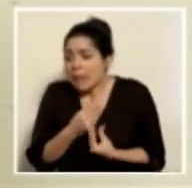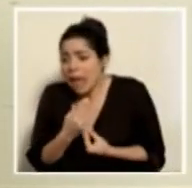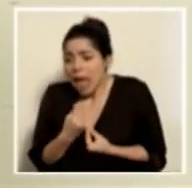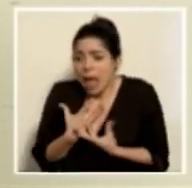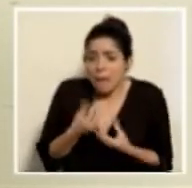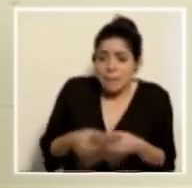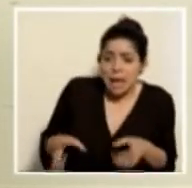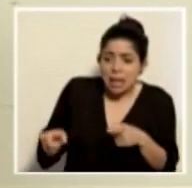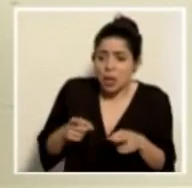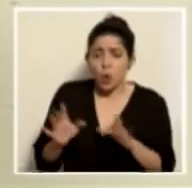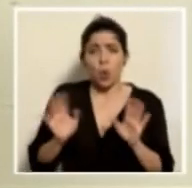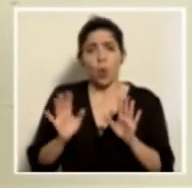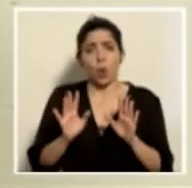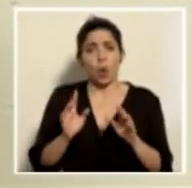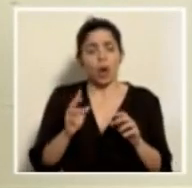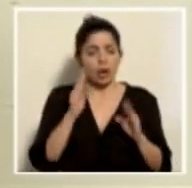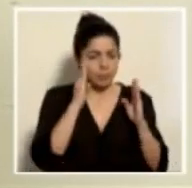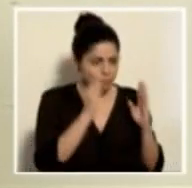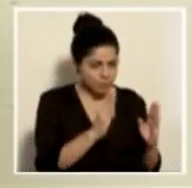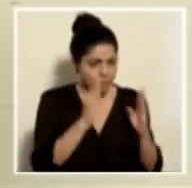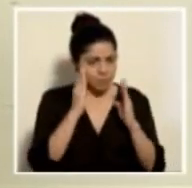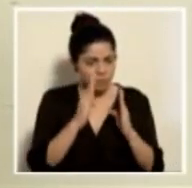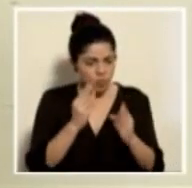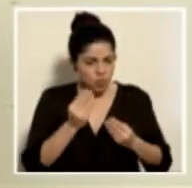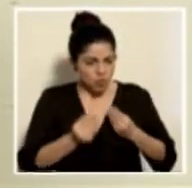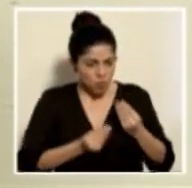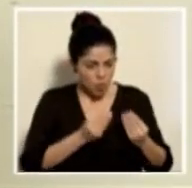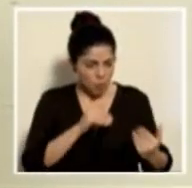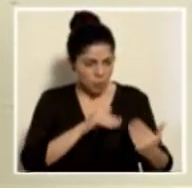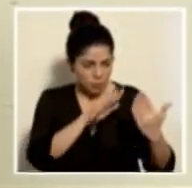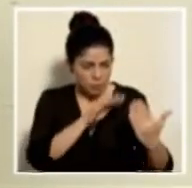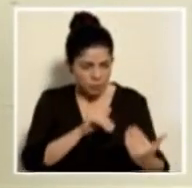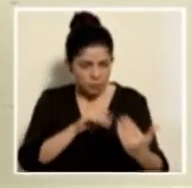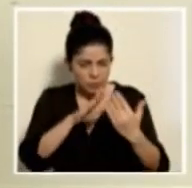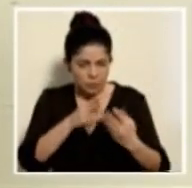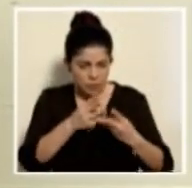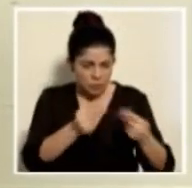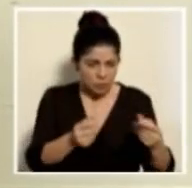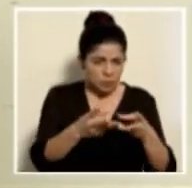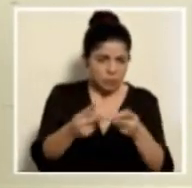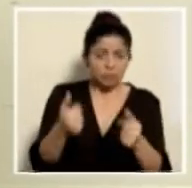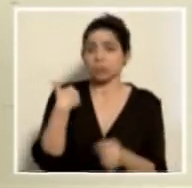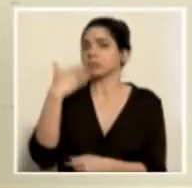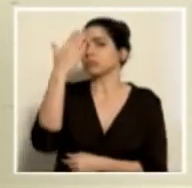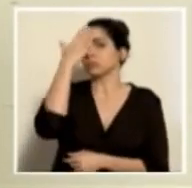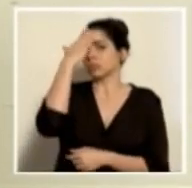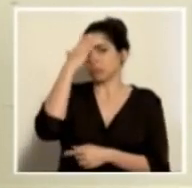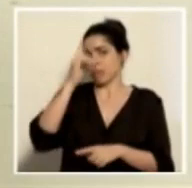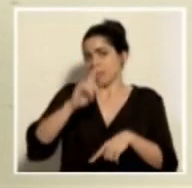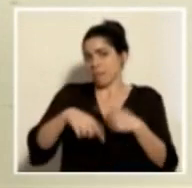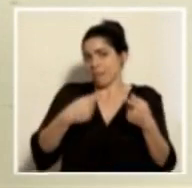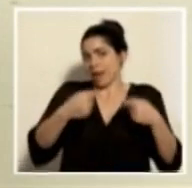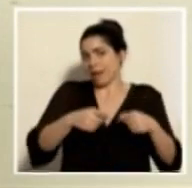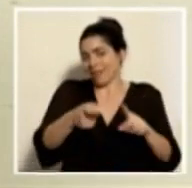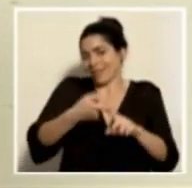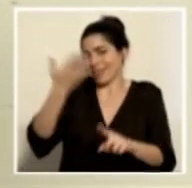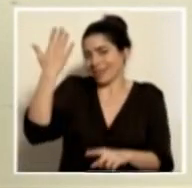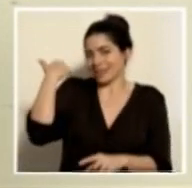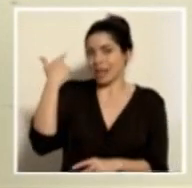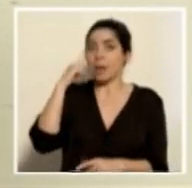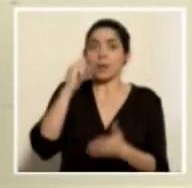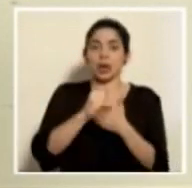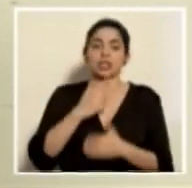tenemos que hacer lo que hay que hacer. Entonces sí, en efecto se avanzará en esa dirección. Sabíamos que íbamos a avanzar en esa dirección desde antes, yo por